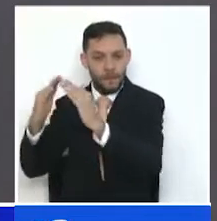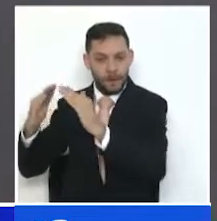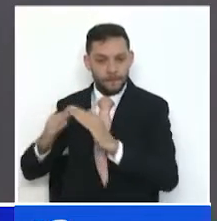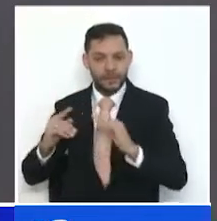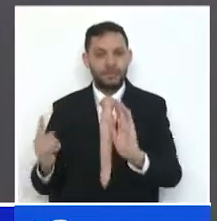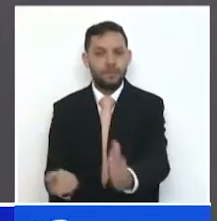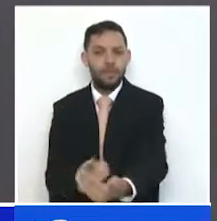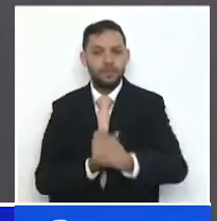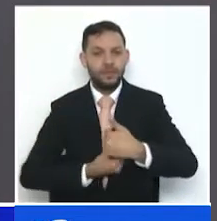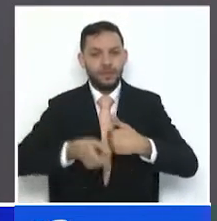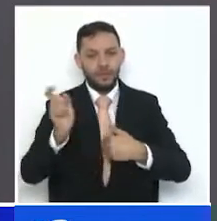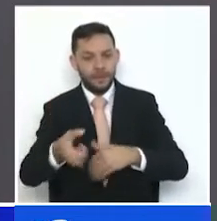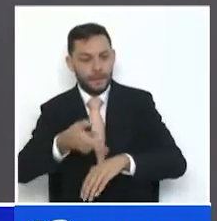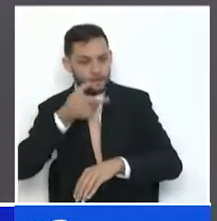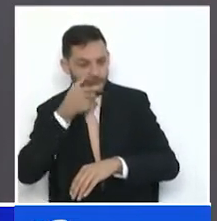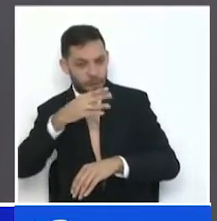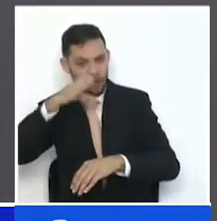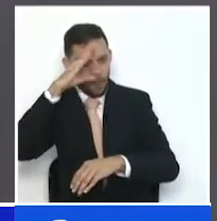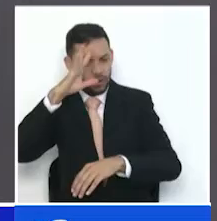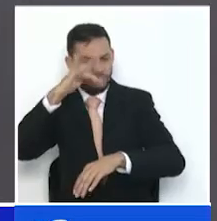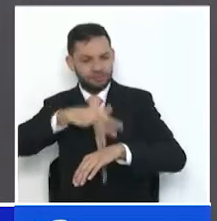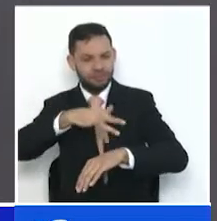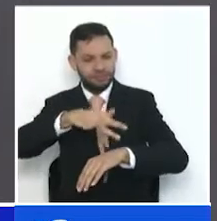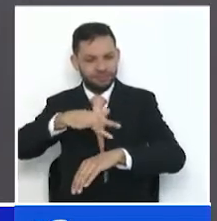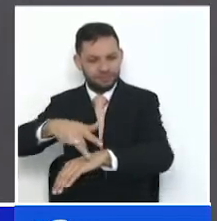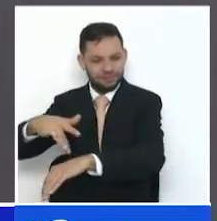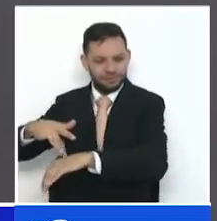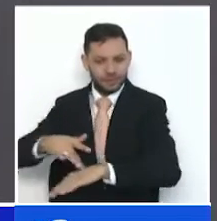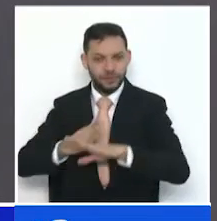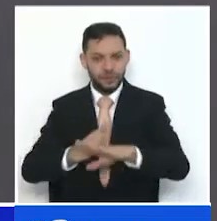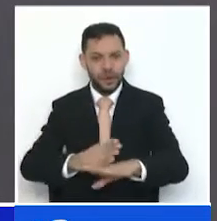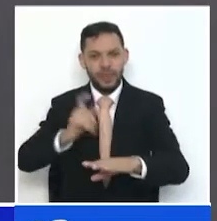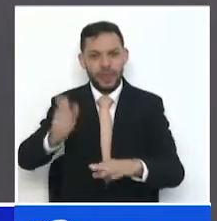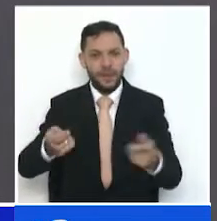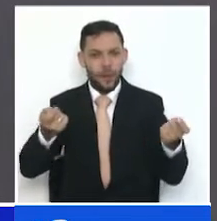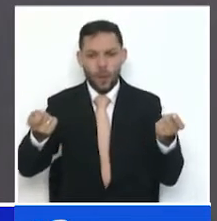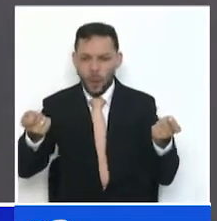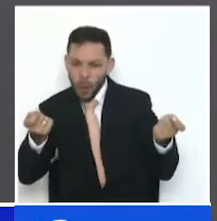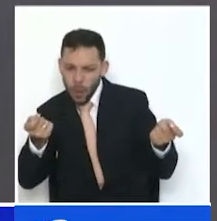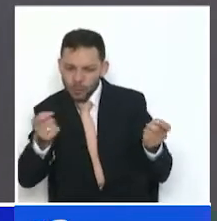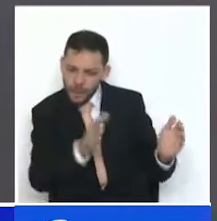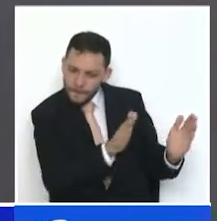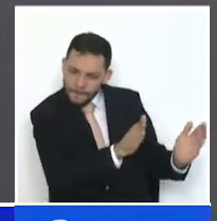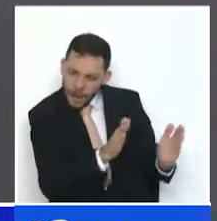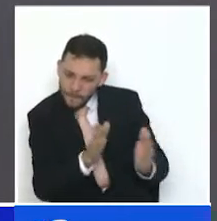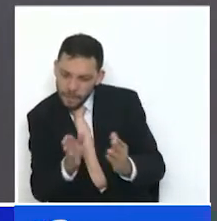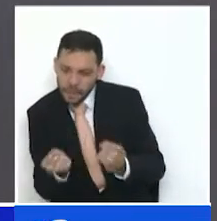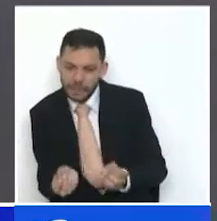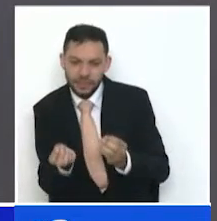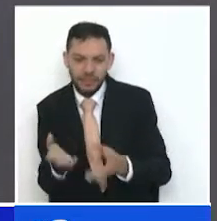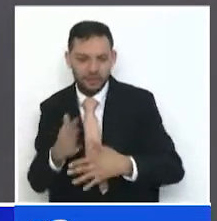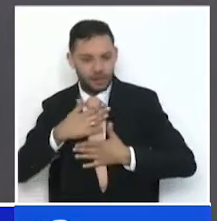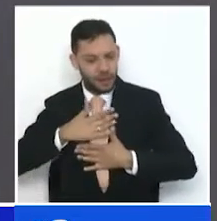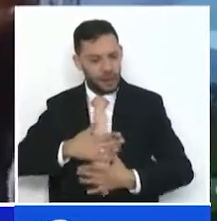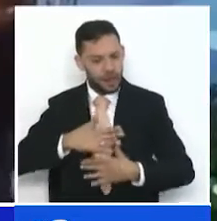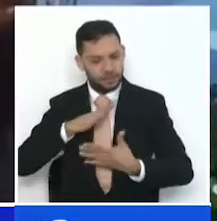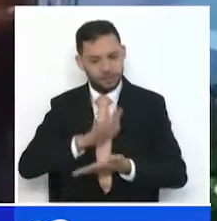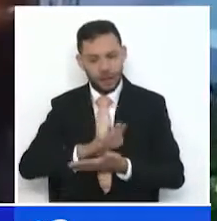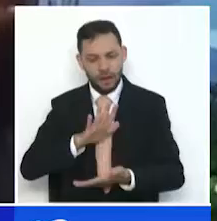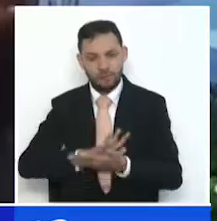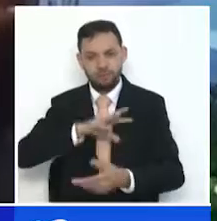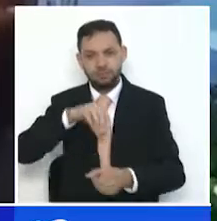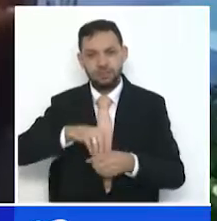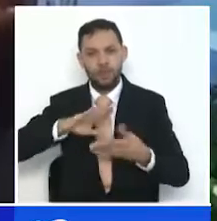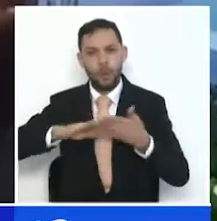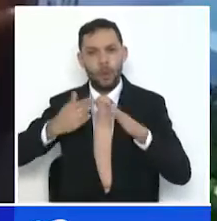uniformados, logrando, como siempre, mantener el control y restablecer la calma para bien de toda la comunidad.